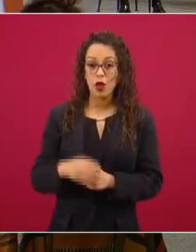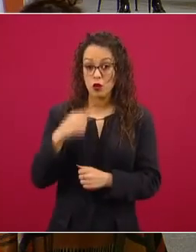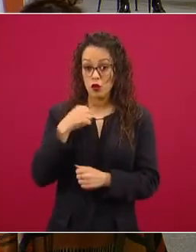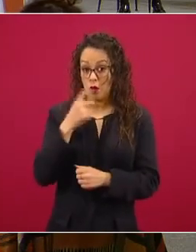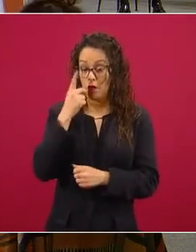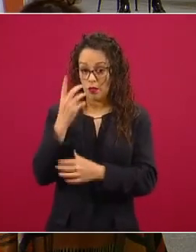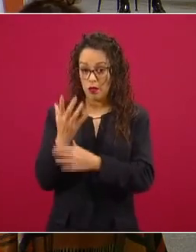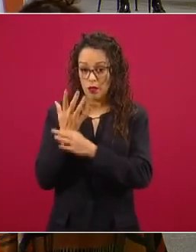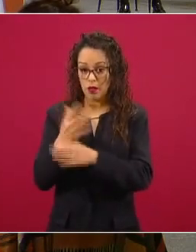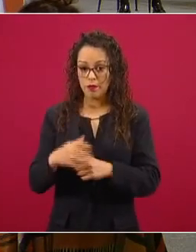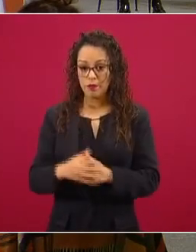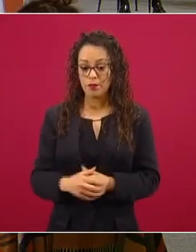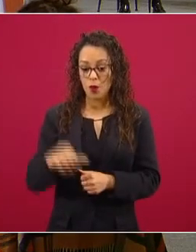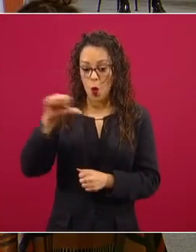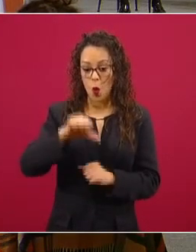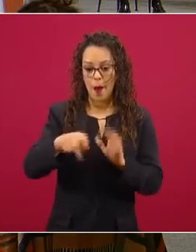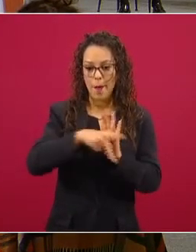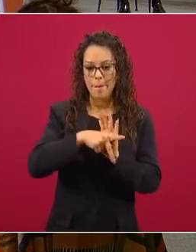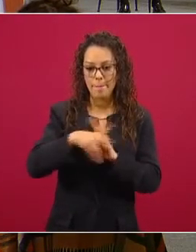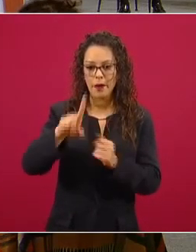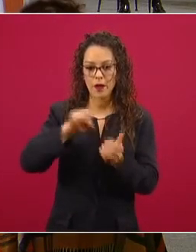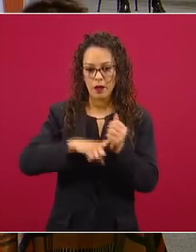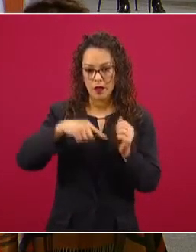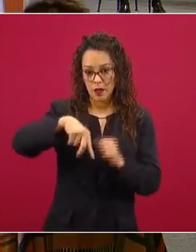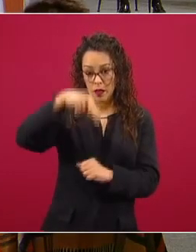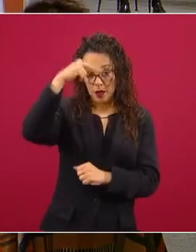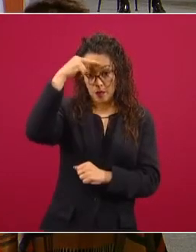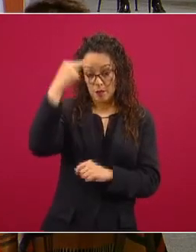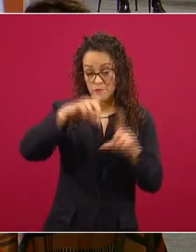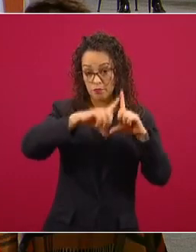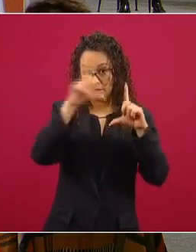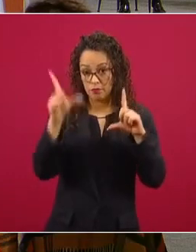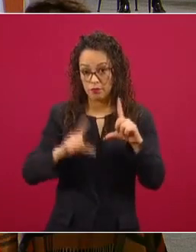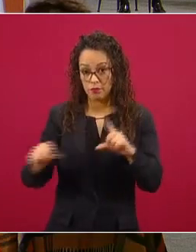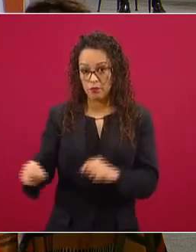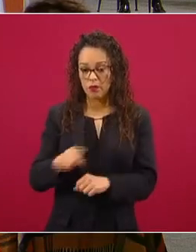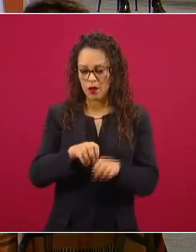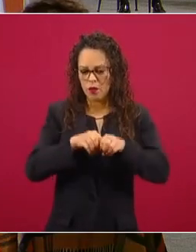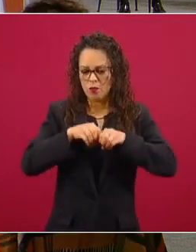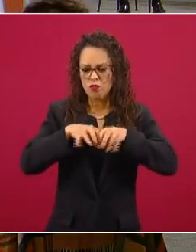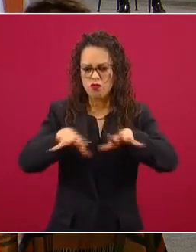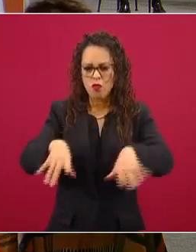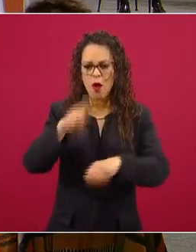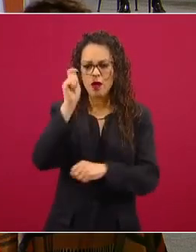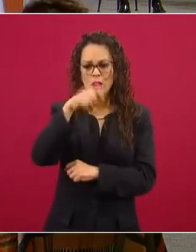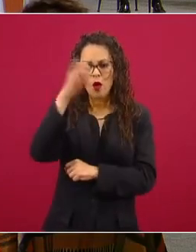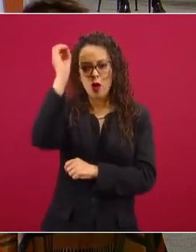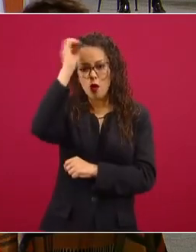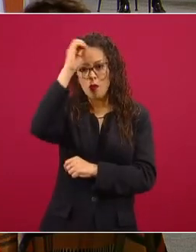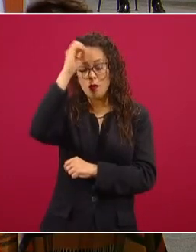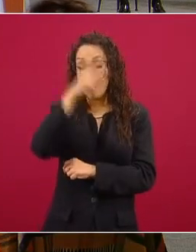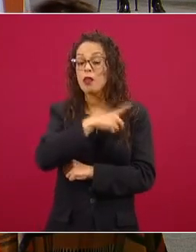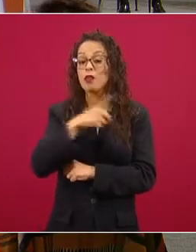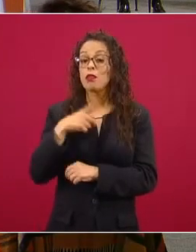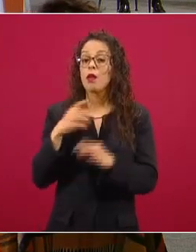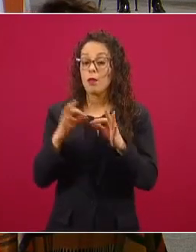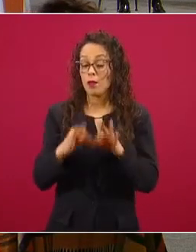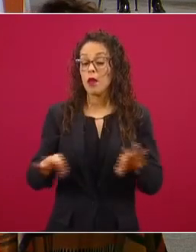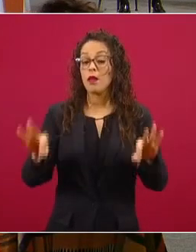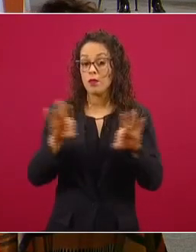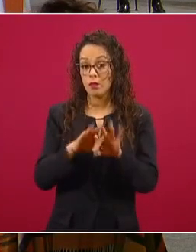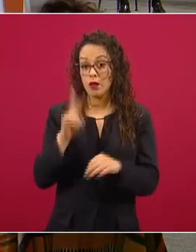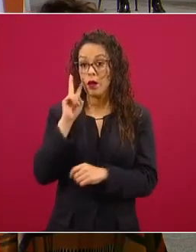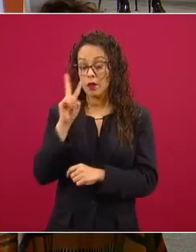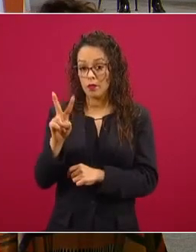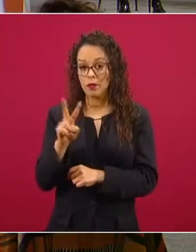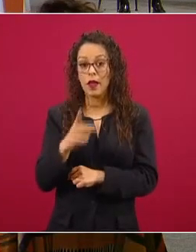hoy en un periódico de circulación nacional se publicó una opinión de que hay que tomar en cuenta, que señala que la